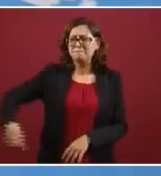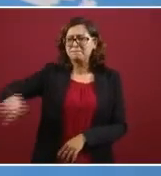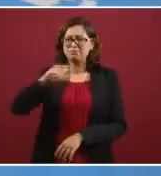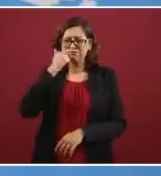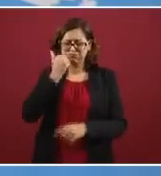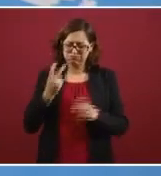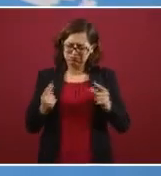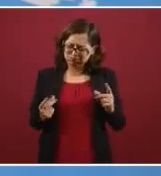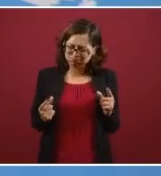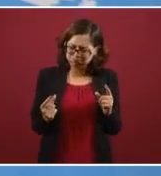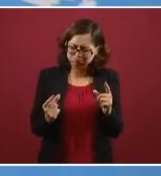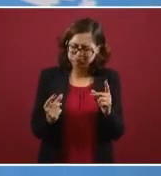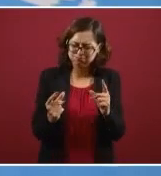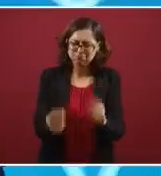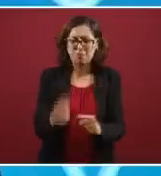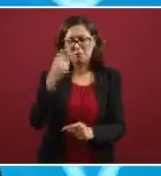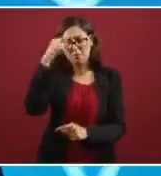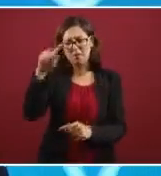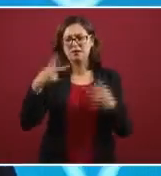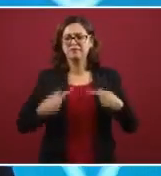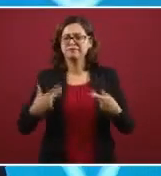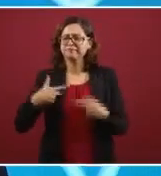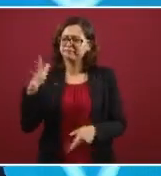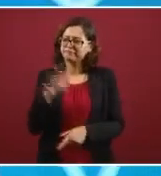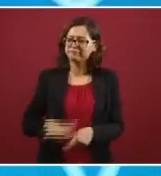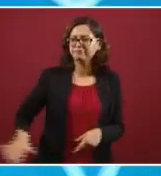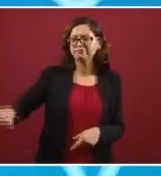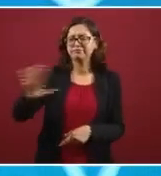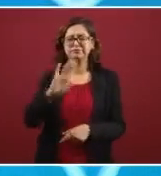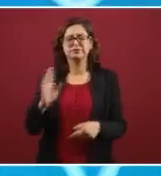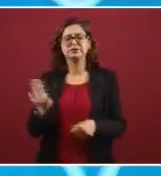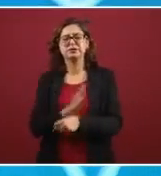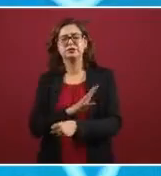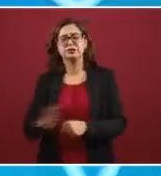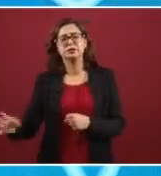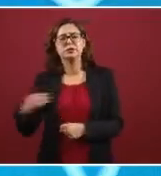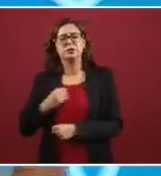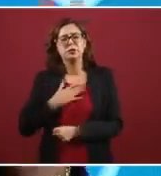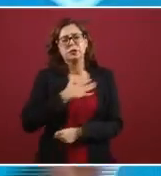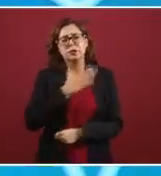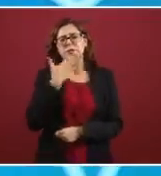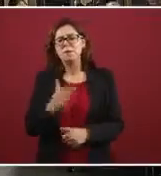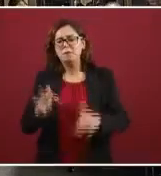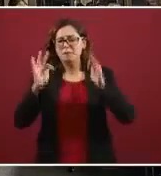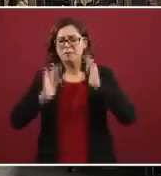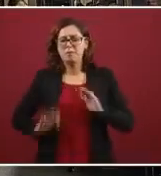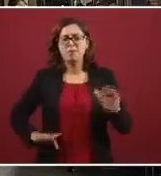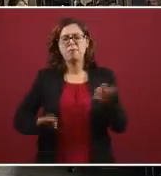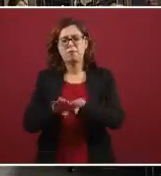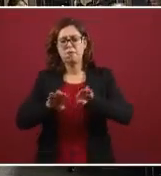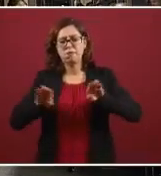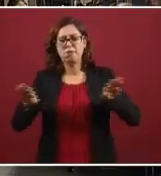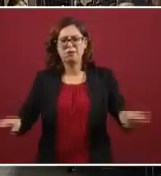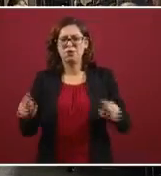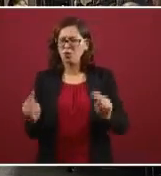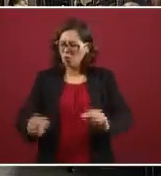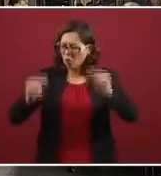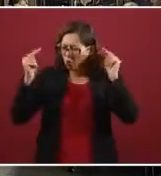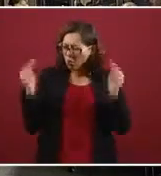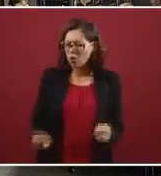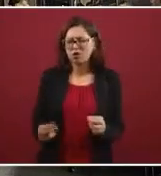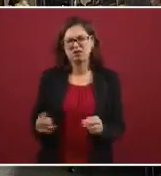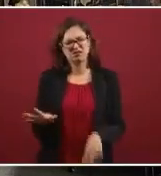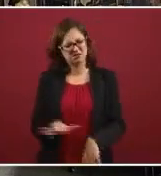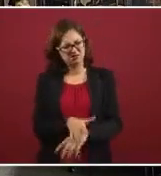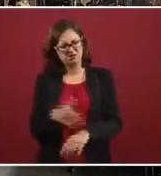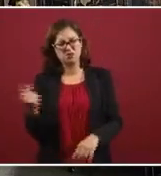paso hacia el logro del bienestar social, universal y igualitario. Porque hay una urgencia, de sacar a